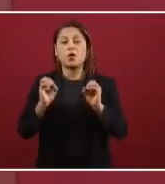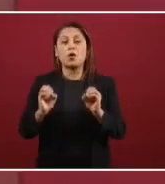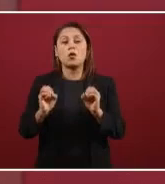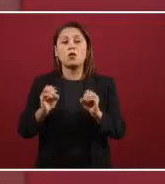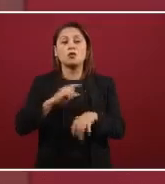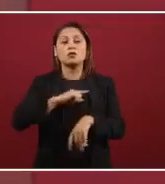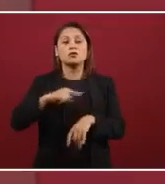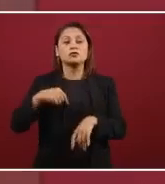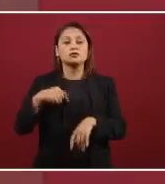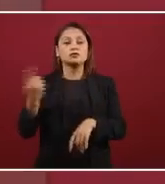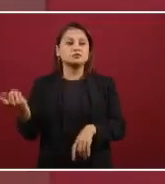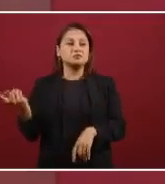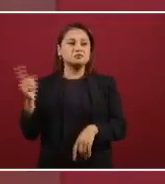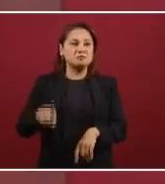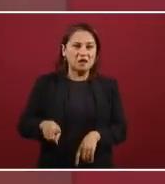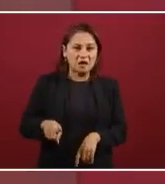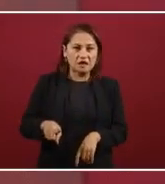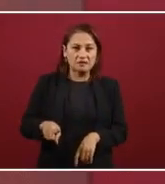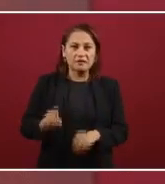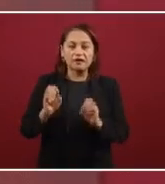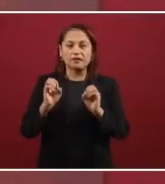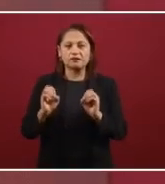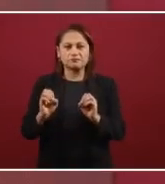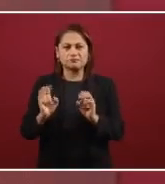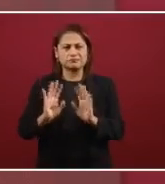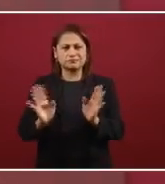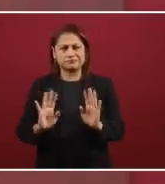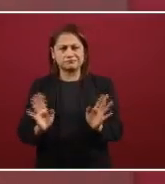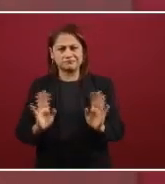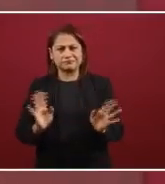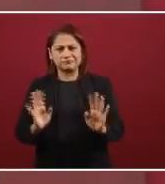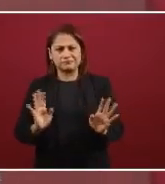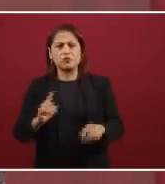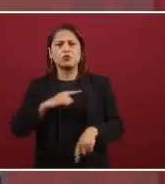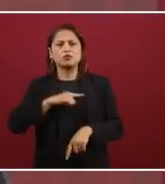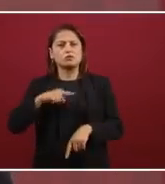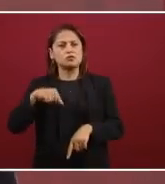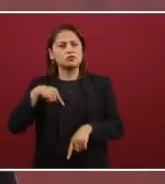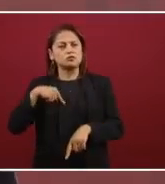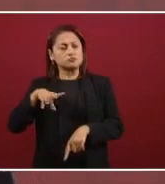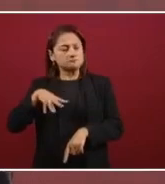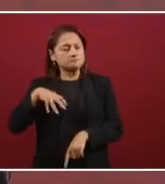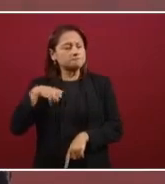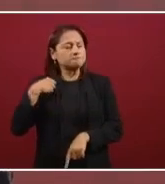autoritarios, estamos luchando por la democracia,